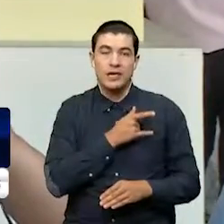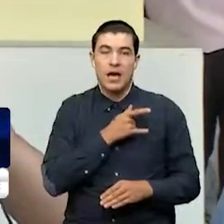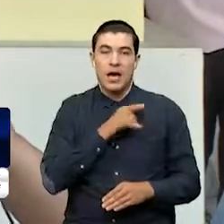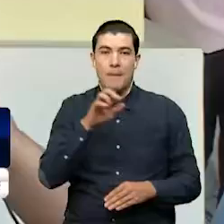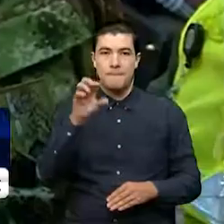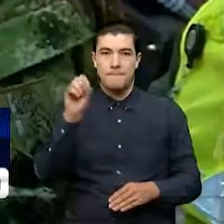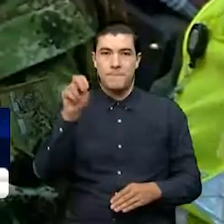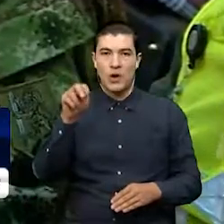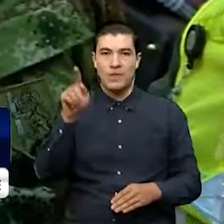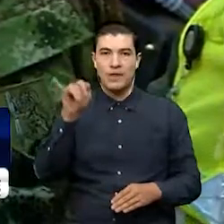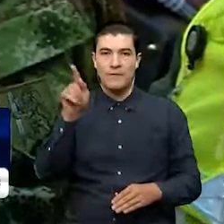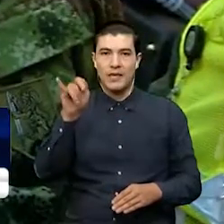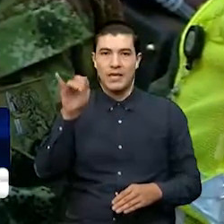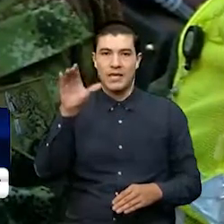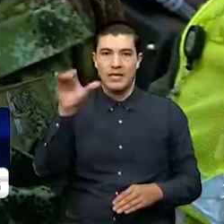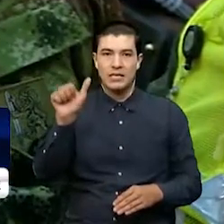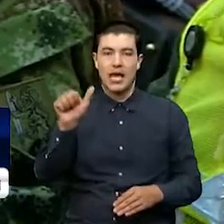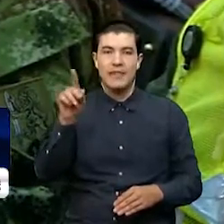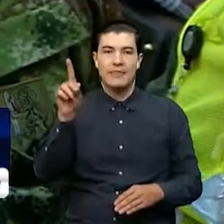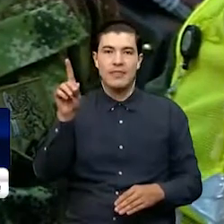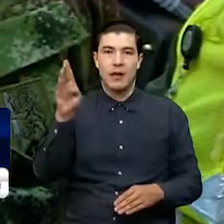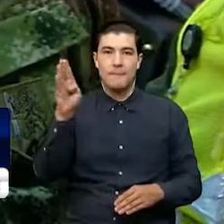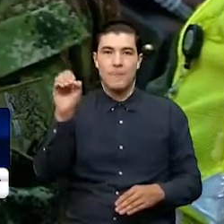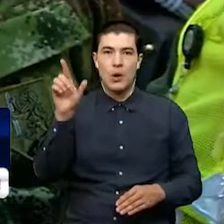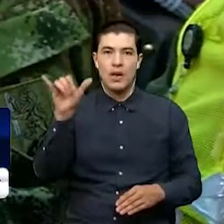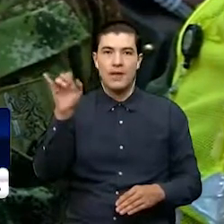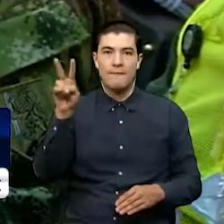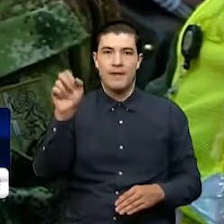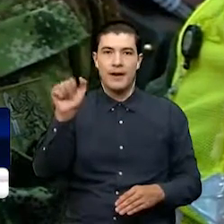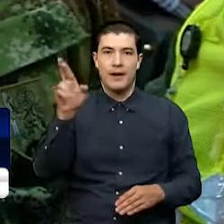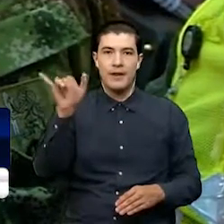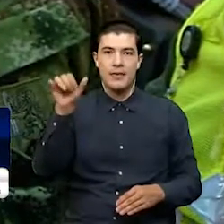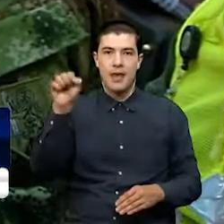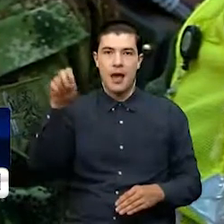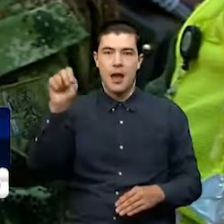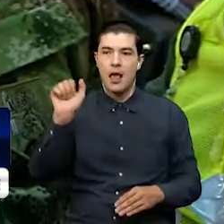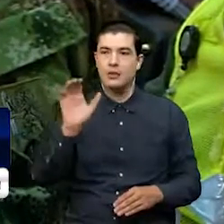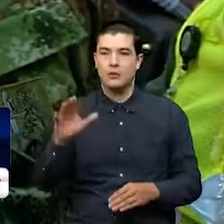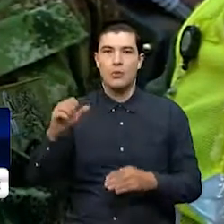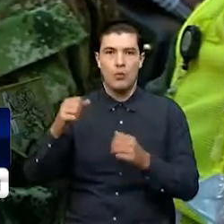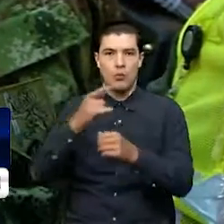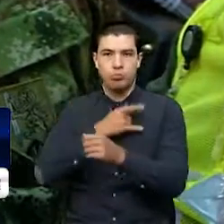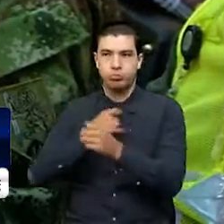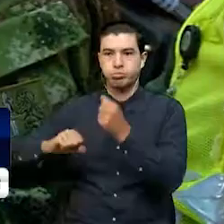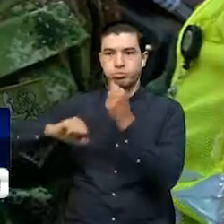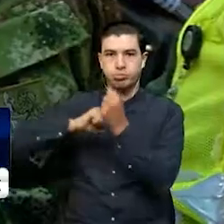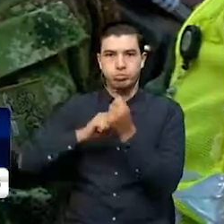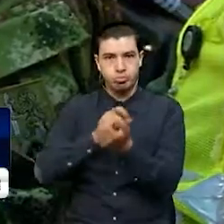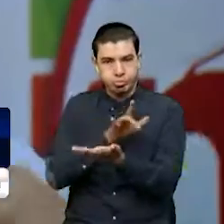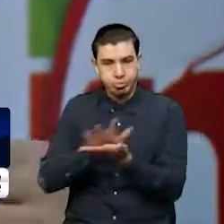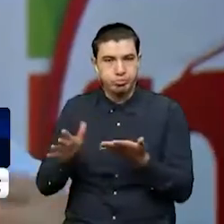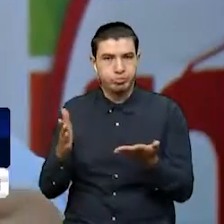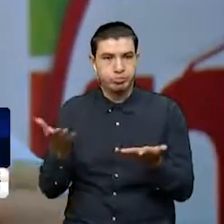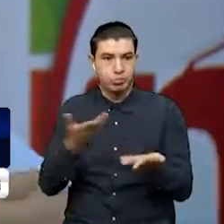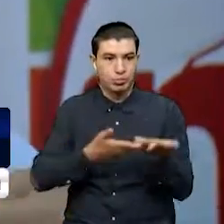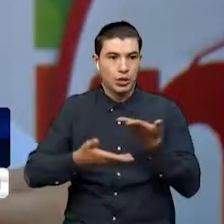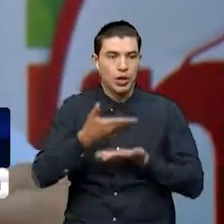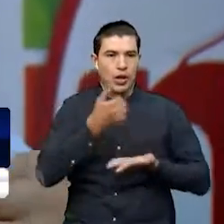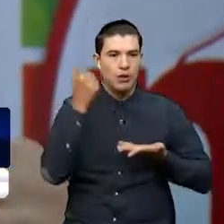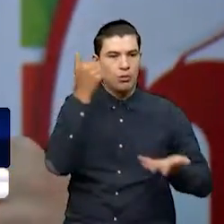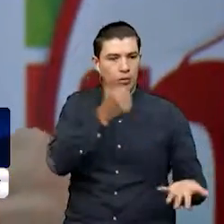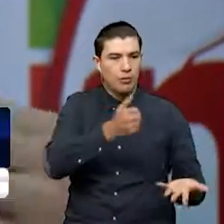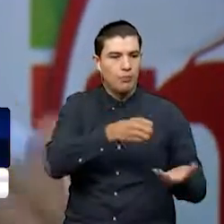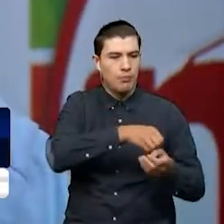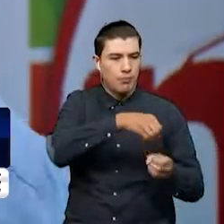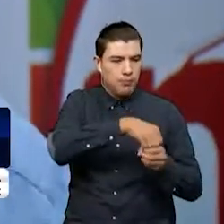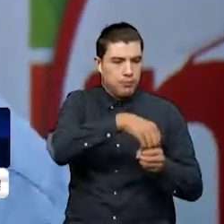un esfuerzo que nos demandará todo este año que incluye a los alcaldes municipales para esos fines hay recursos desde lo público lo privado de